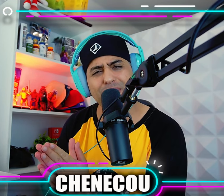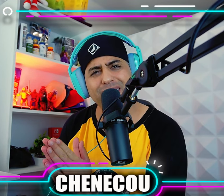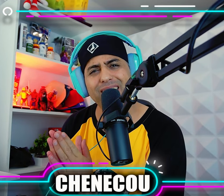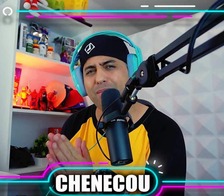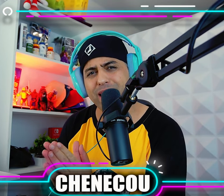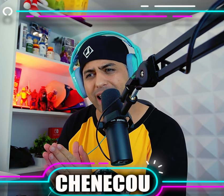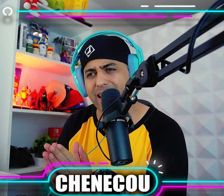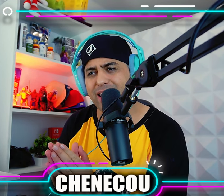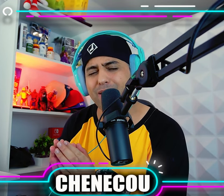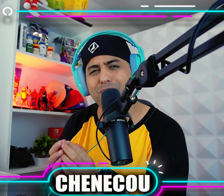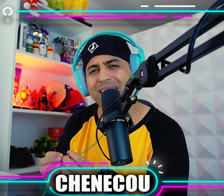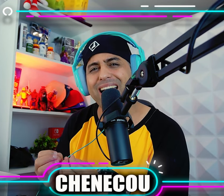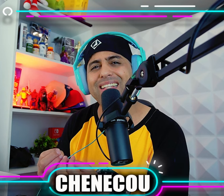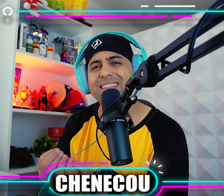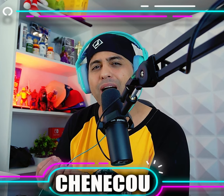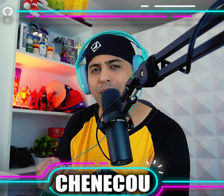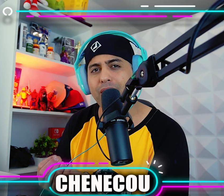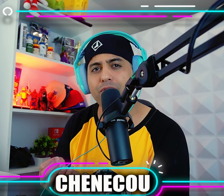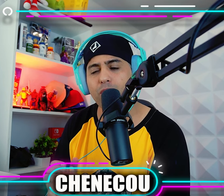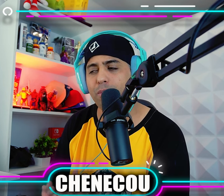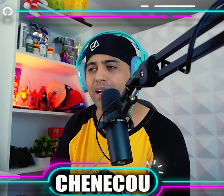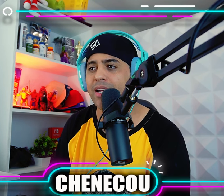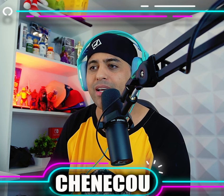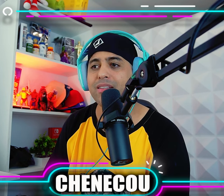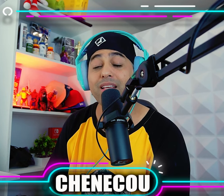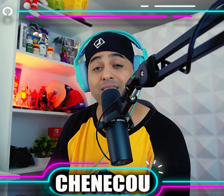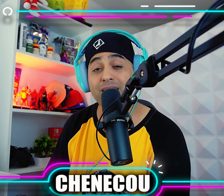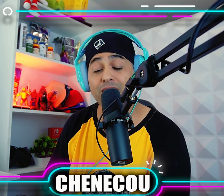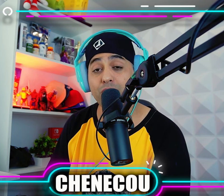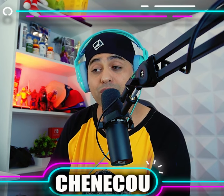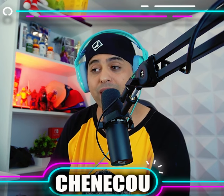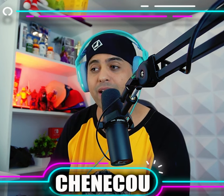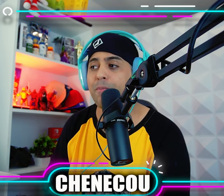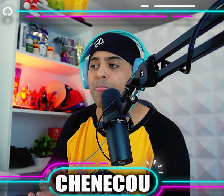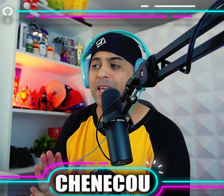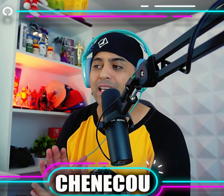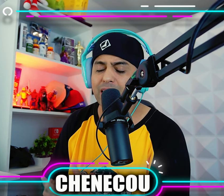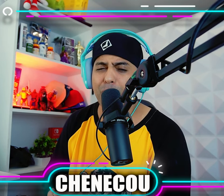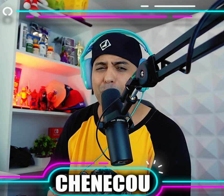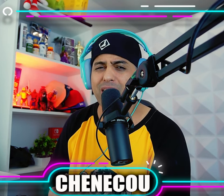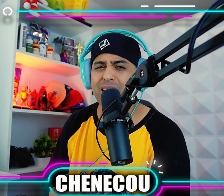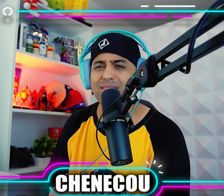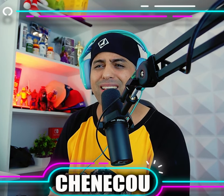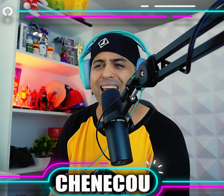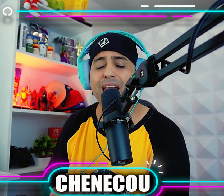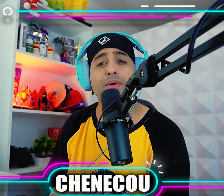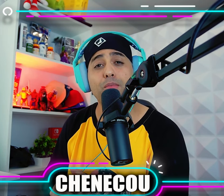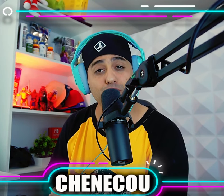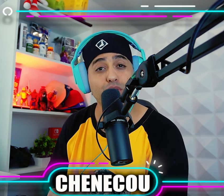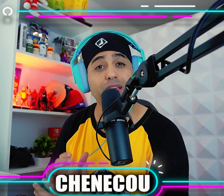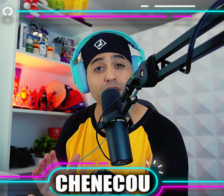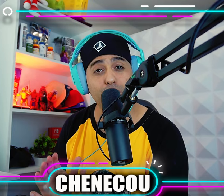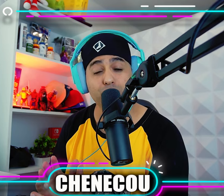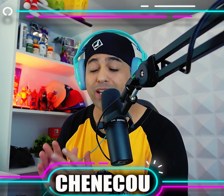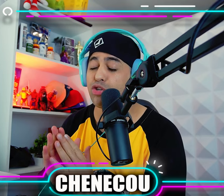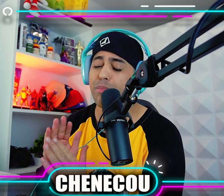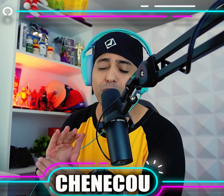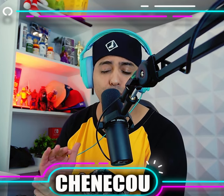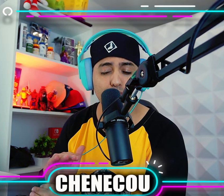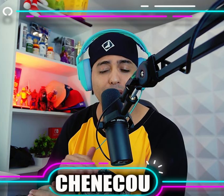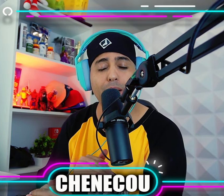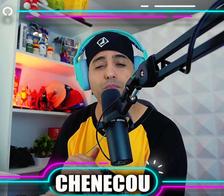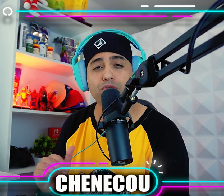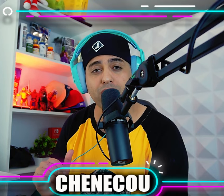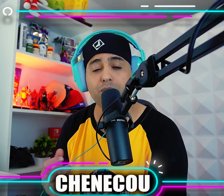veía entrevistas de Milei y me encantaba la forma de este señor ser y también de que él habla mucho de Dios. Eso